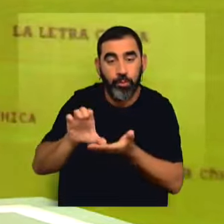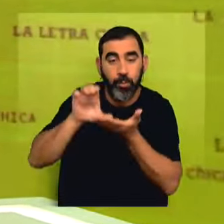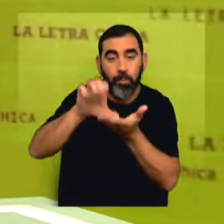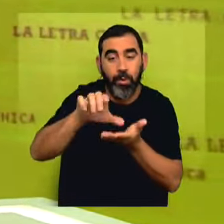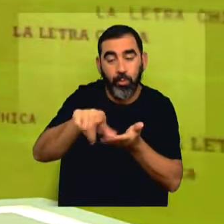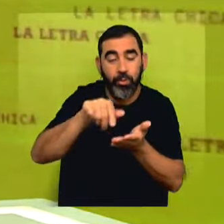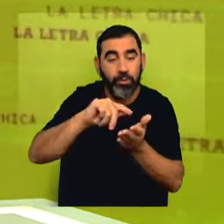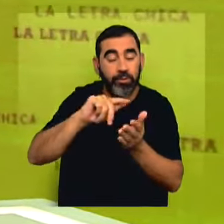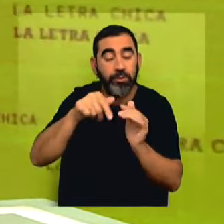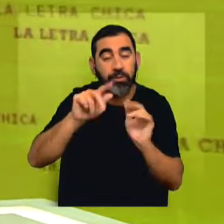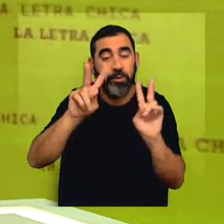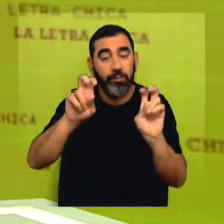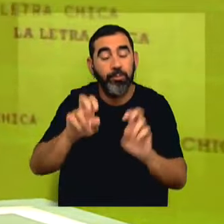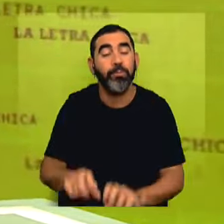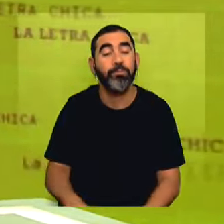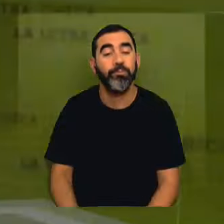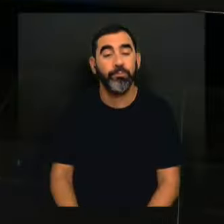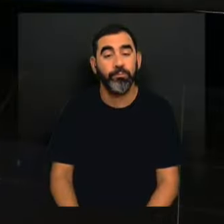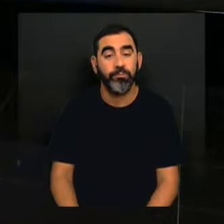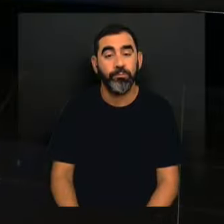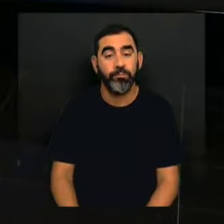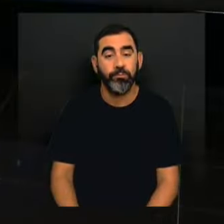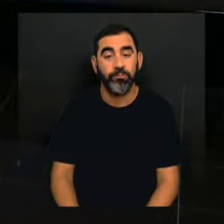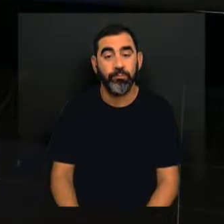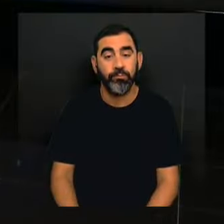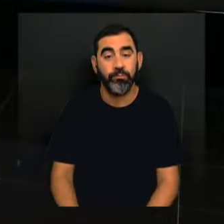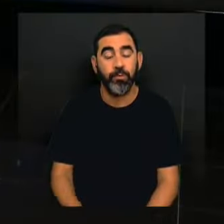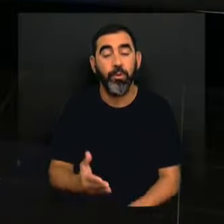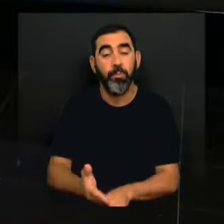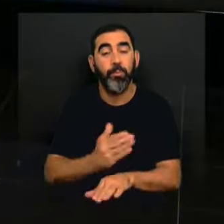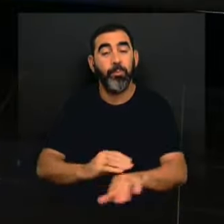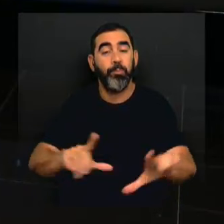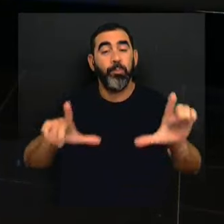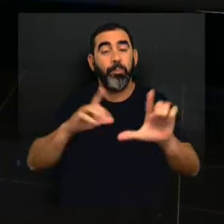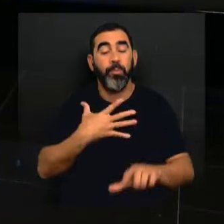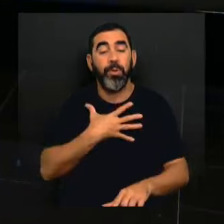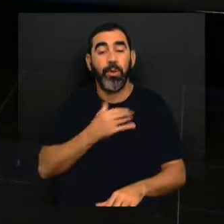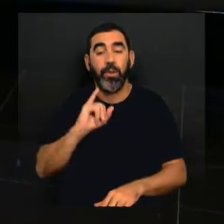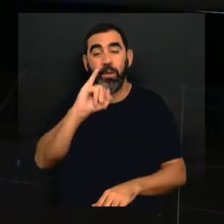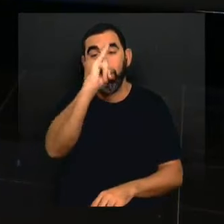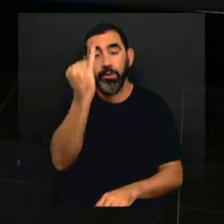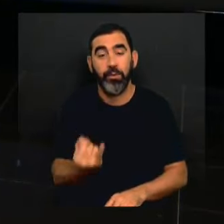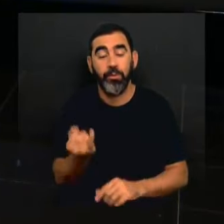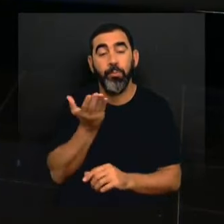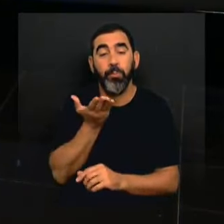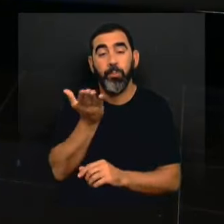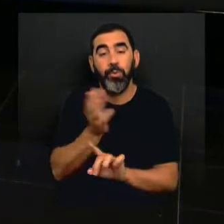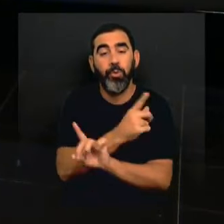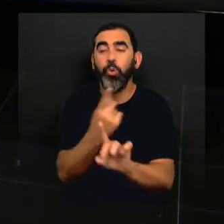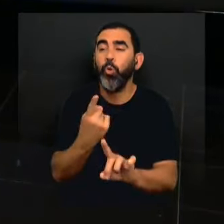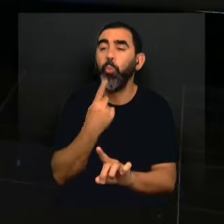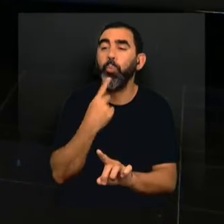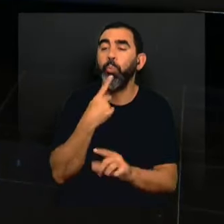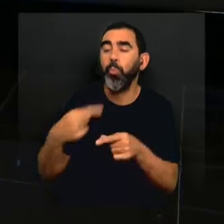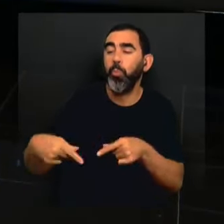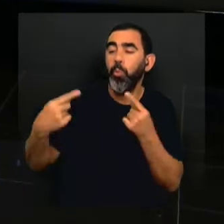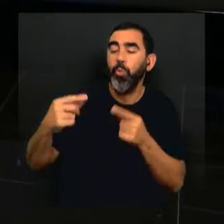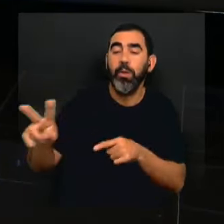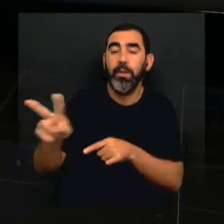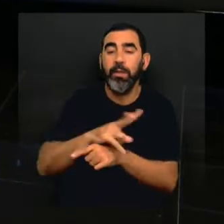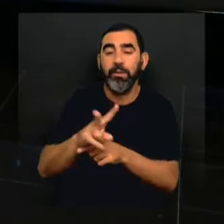por esa estructura de fea de comisa El precandidato del partido Nacional Álvaro Delgado pidió no politizar el debate de la